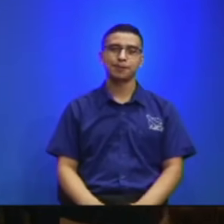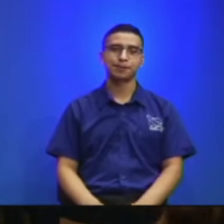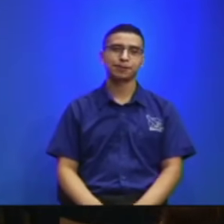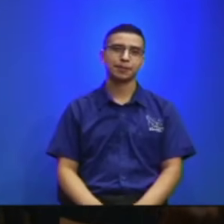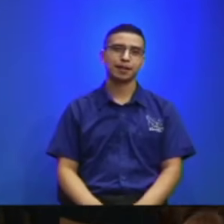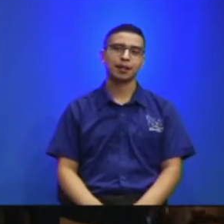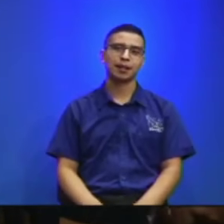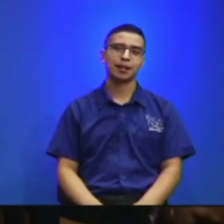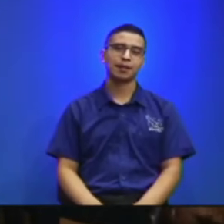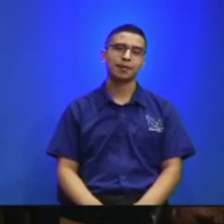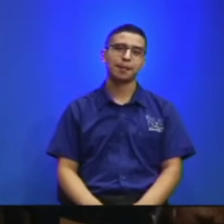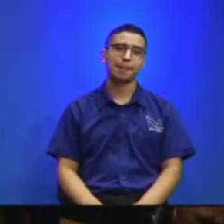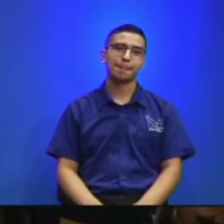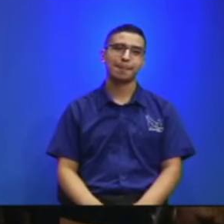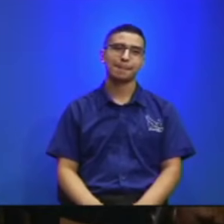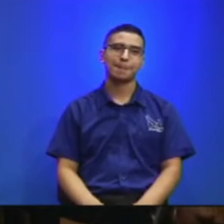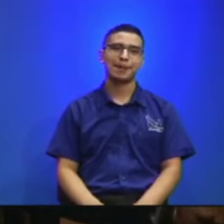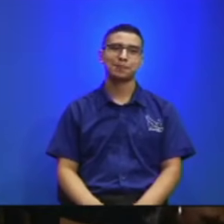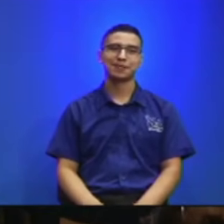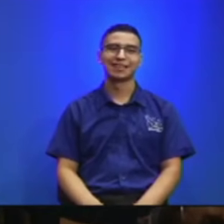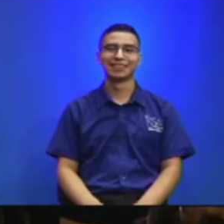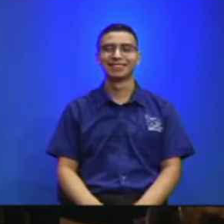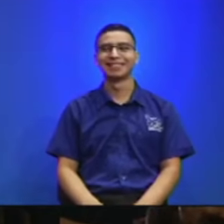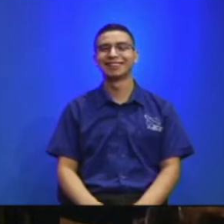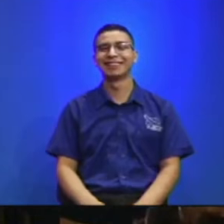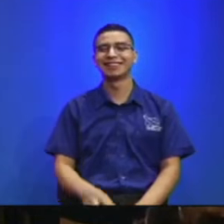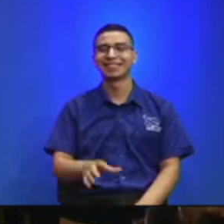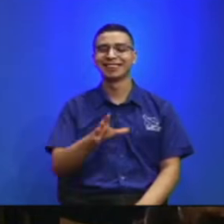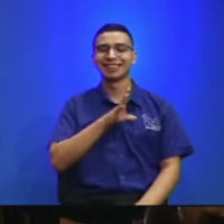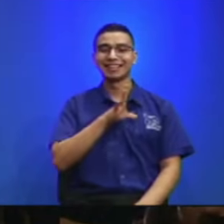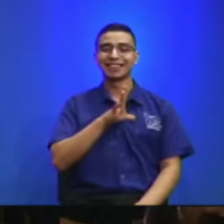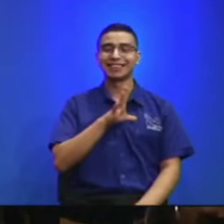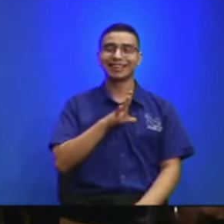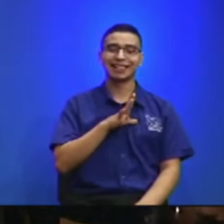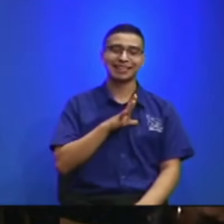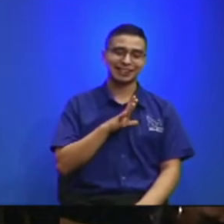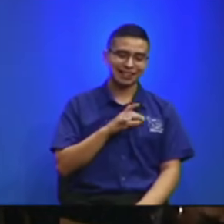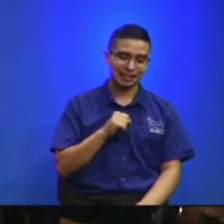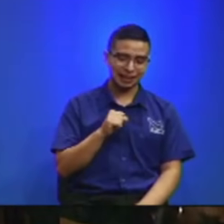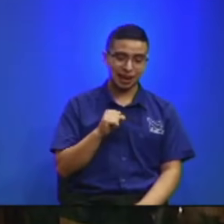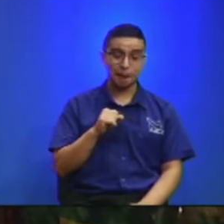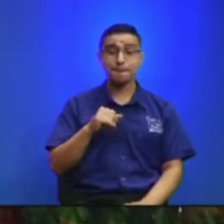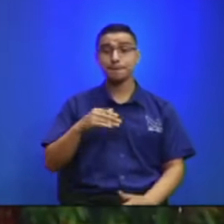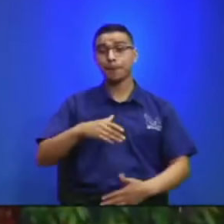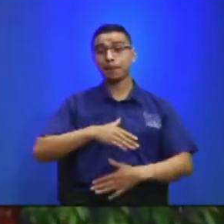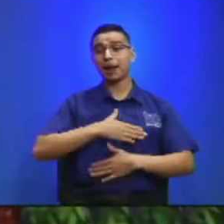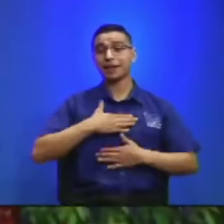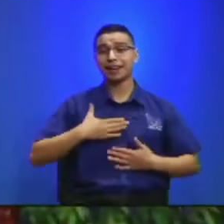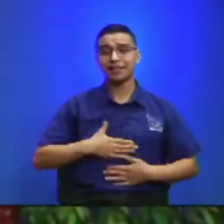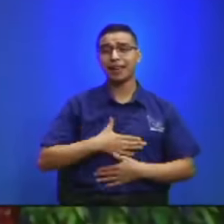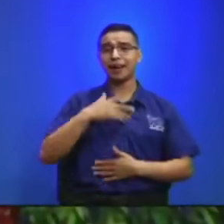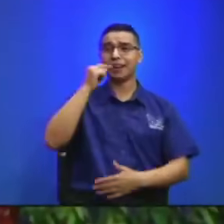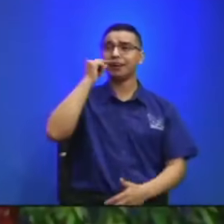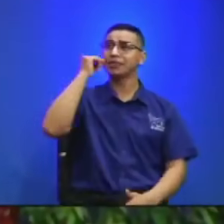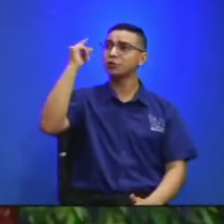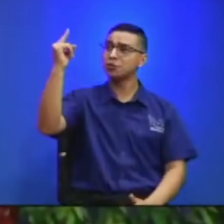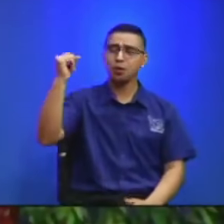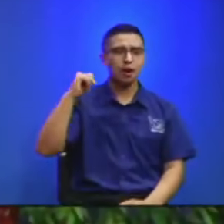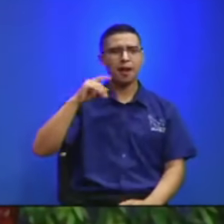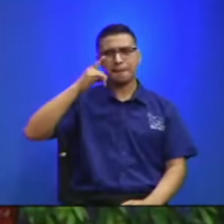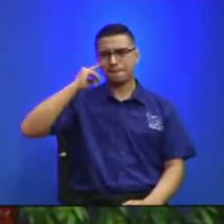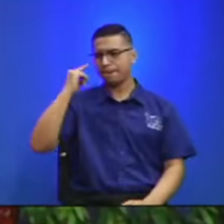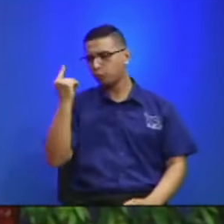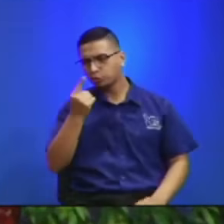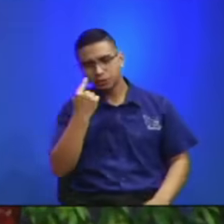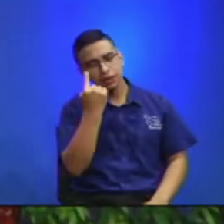les tienen que hacer un su caldo de huevos y con chile y todo para que suben bastante y es darle